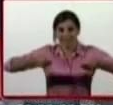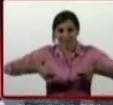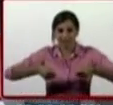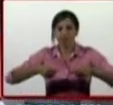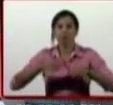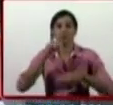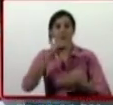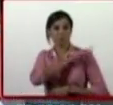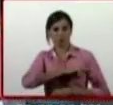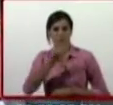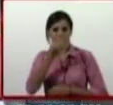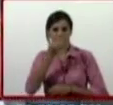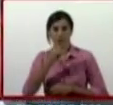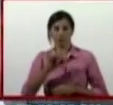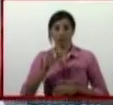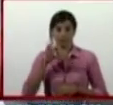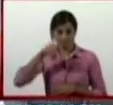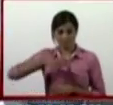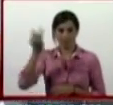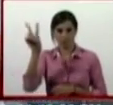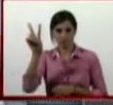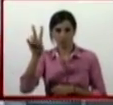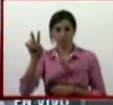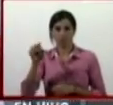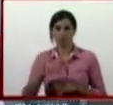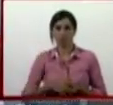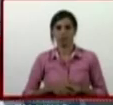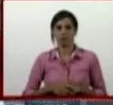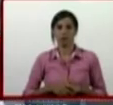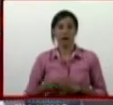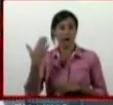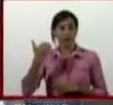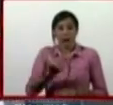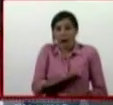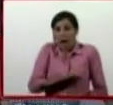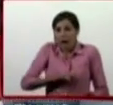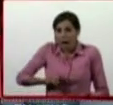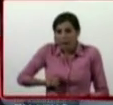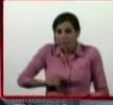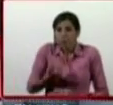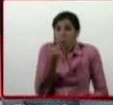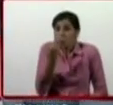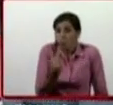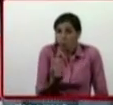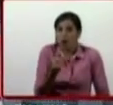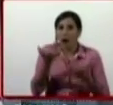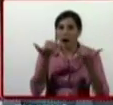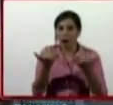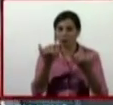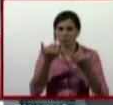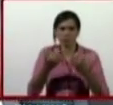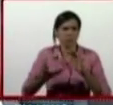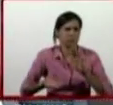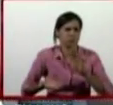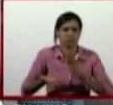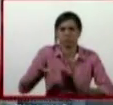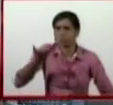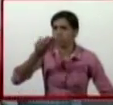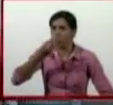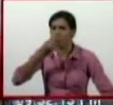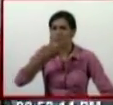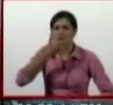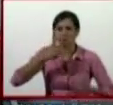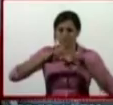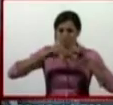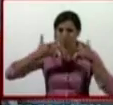pasar de un país con un alto nivel de desnutrición a ser el país que más ha hecho por el hambre en el mundo. No es